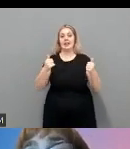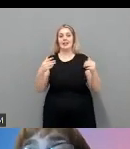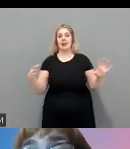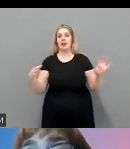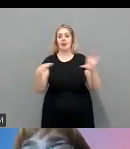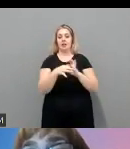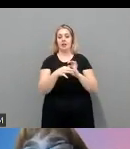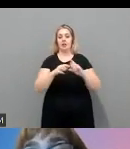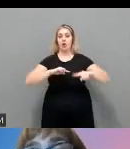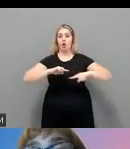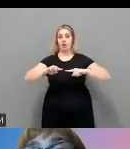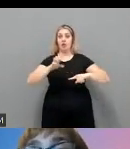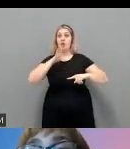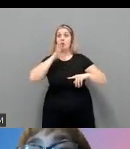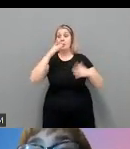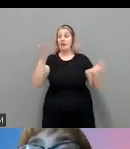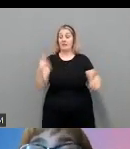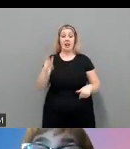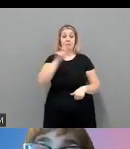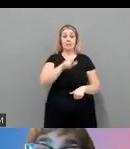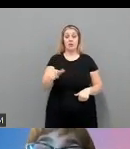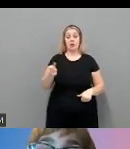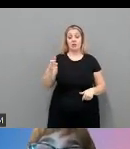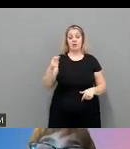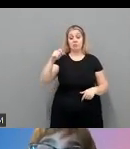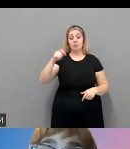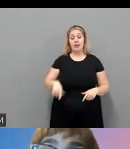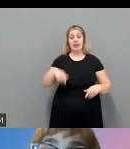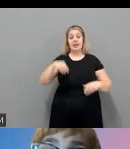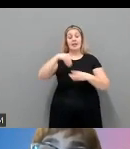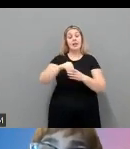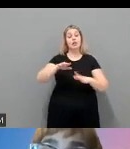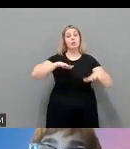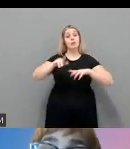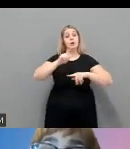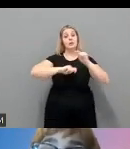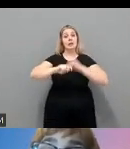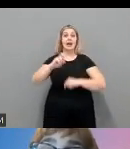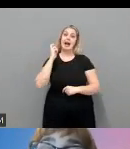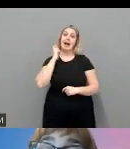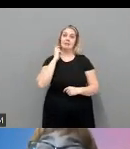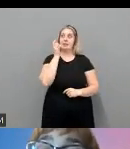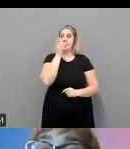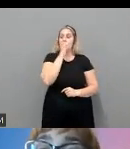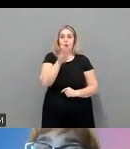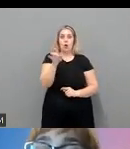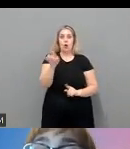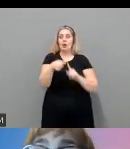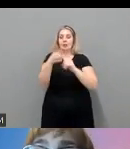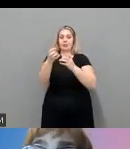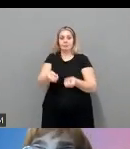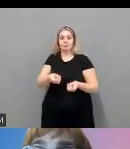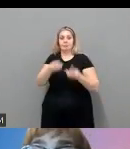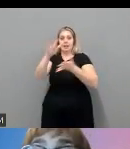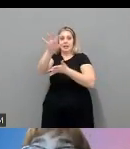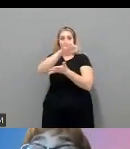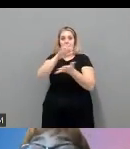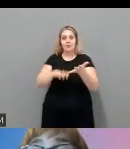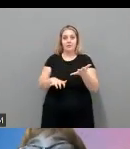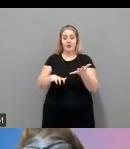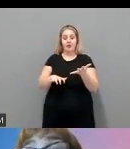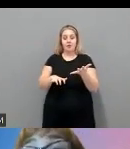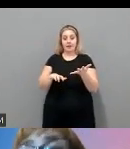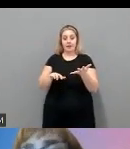¿quiénes mejores que las profesionales que componéis el movimiento asociativo ASPACE para emitir esos informes